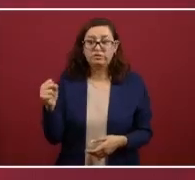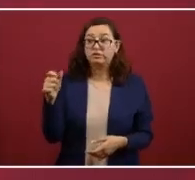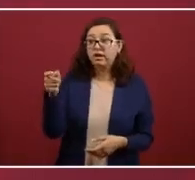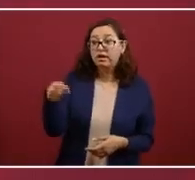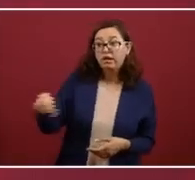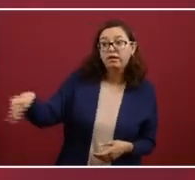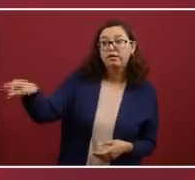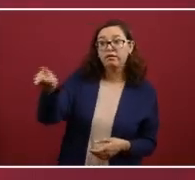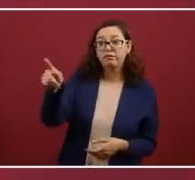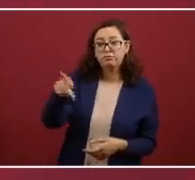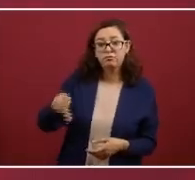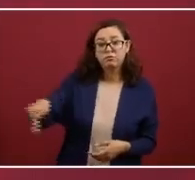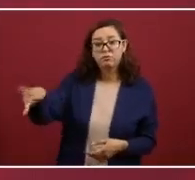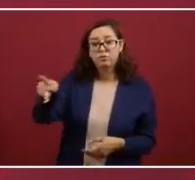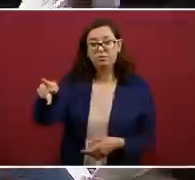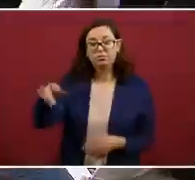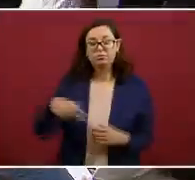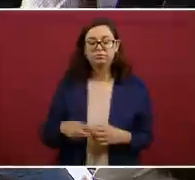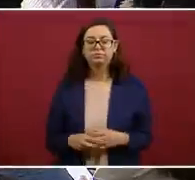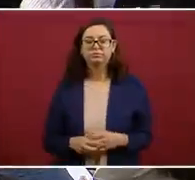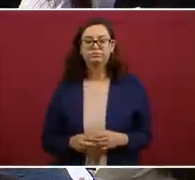pública.